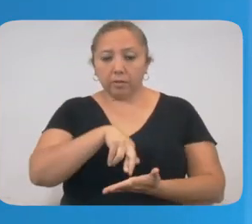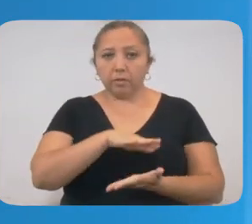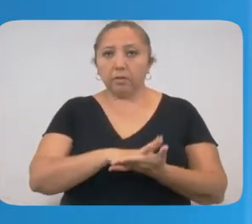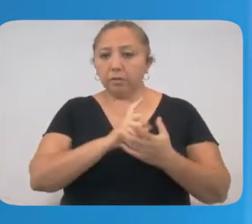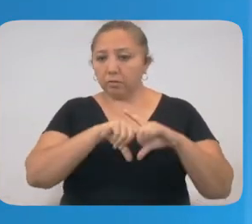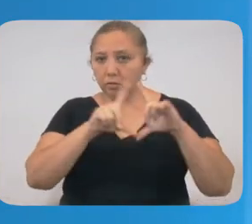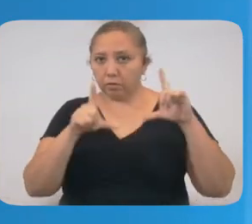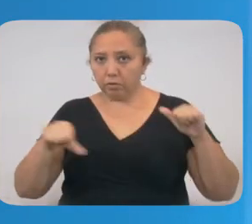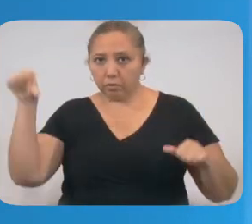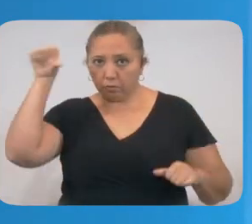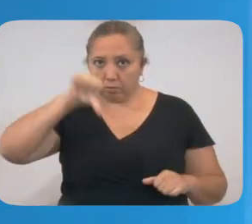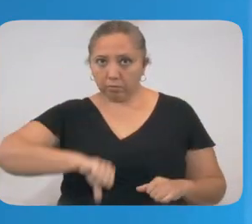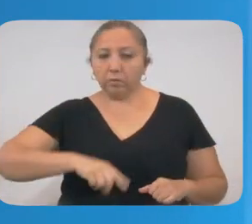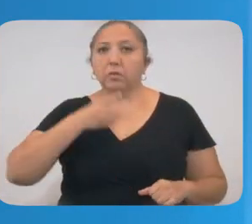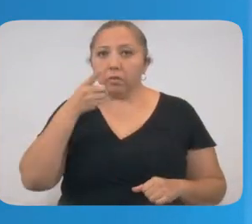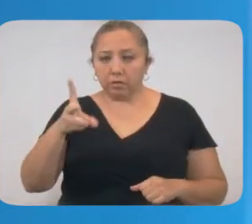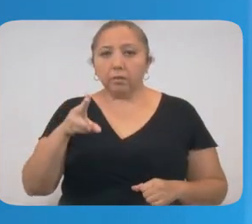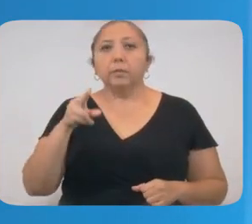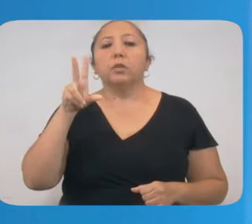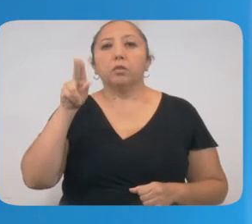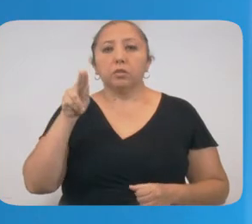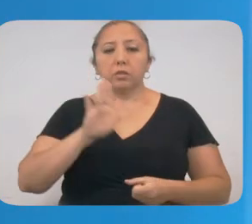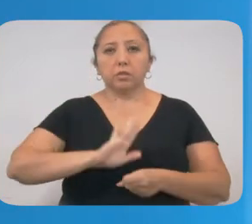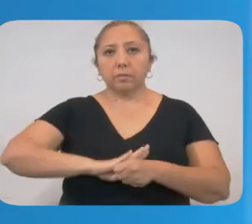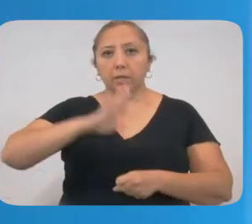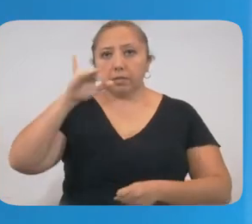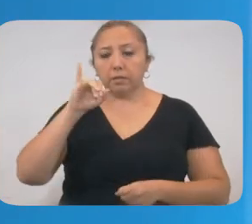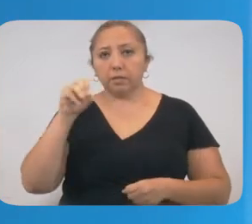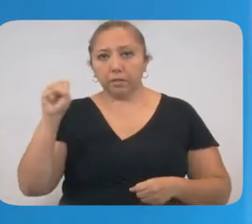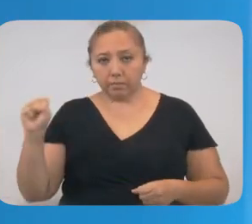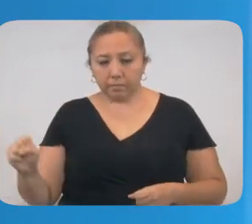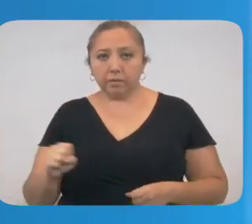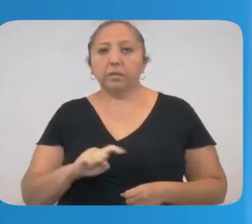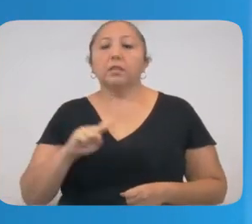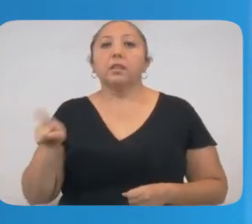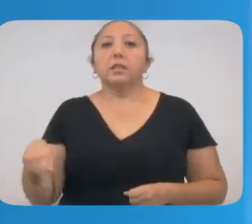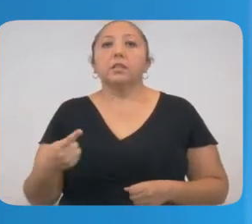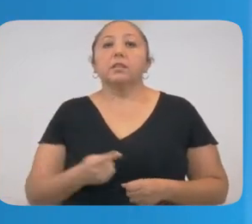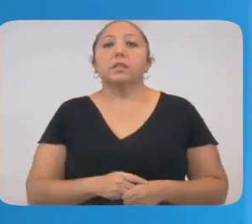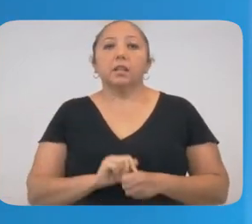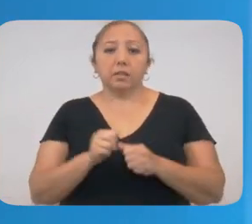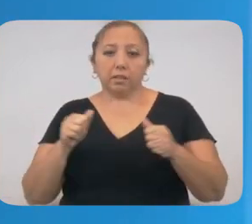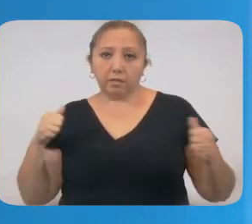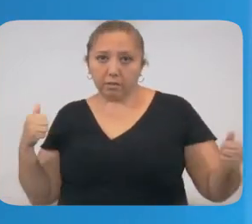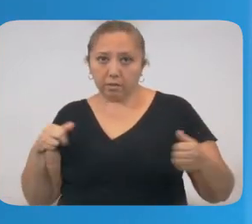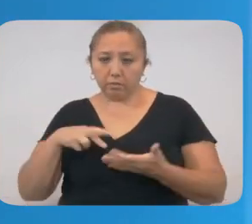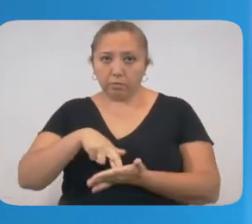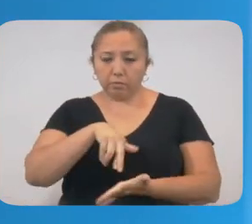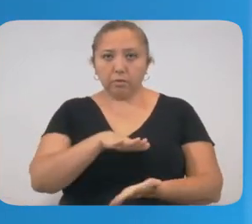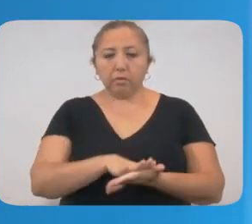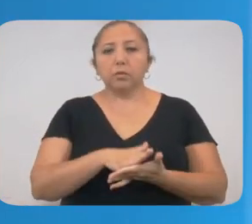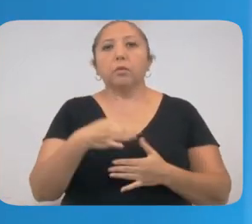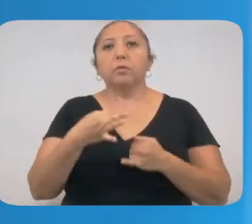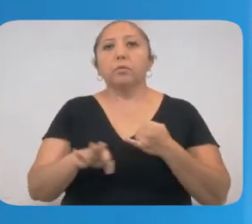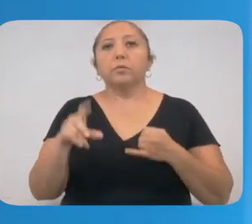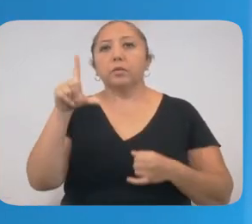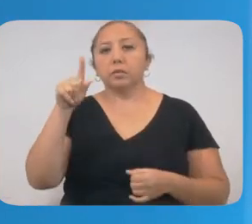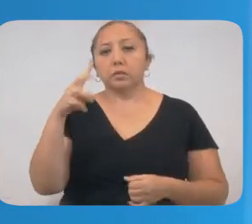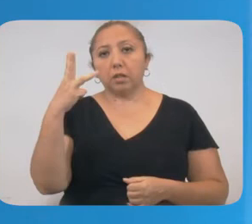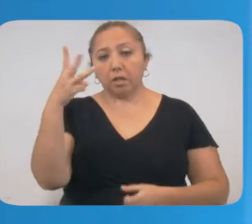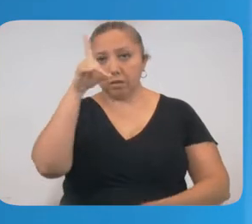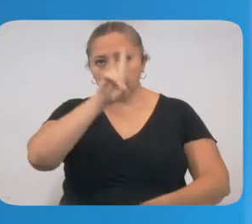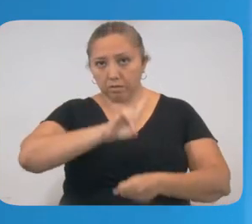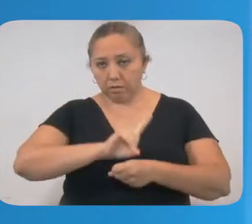se reportan también 80 casos más del IMSS, que se tratan de casos rezagados en su registro en las últimas 72 horas por parte